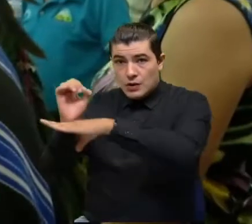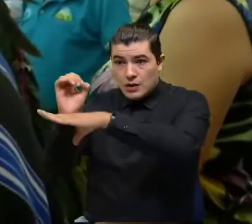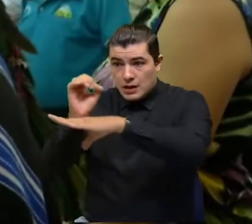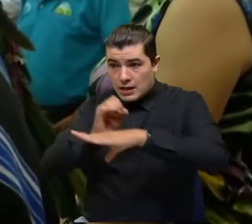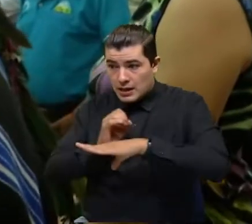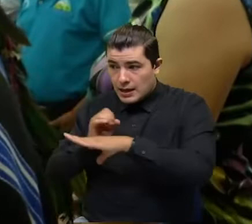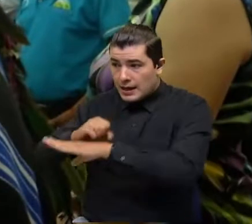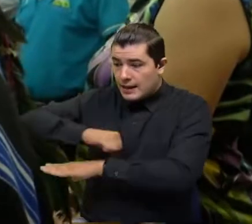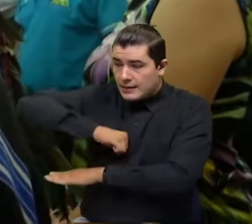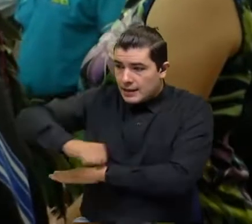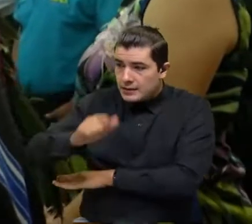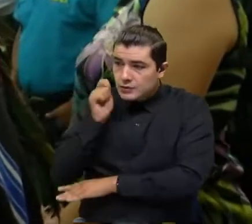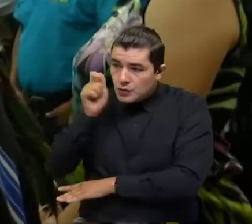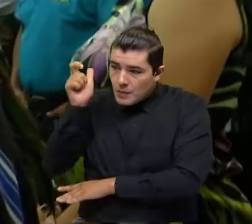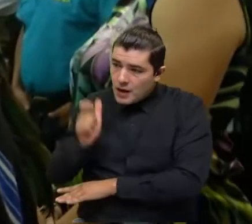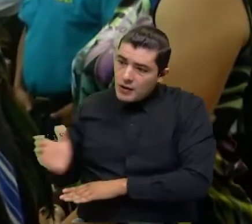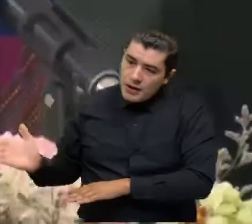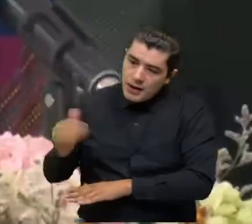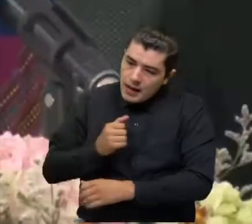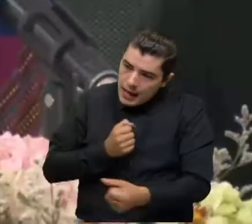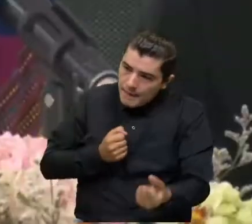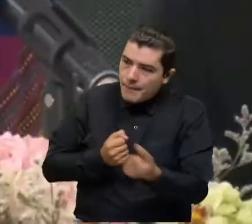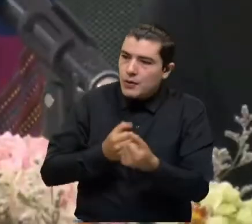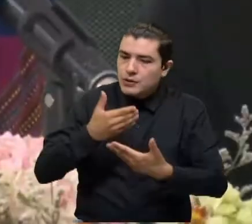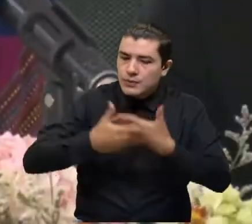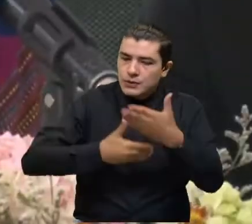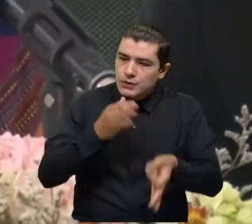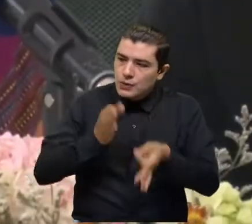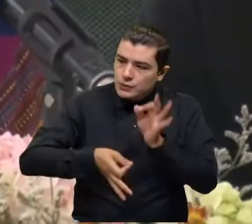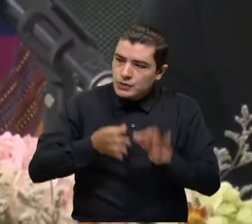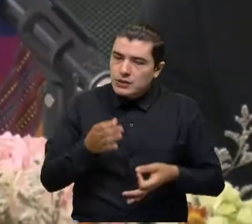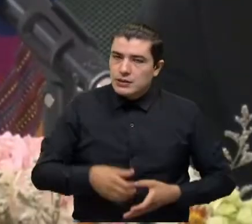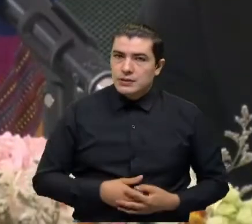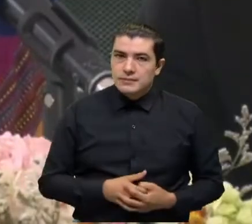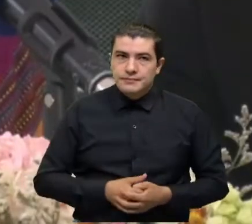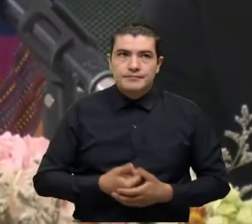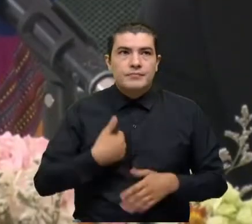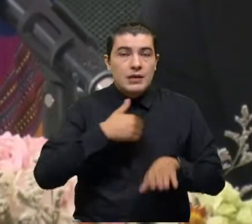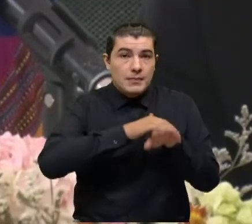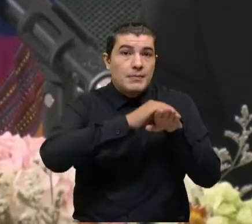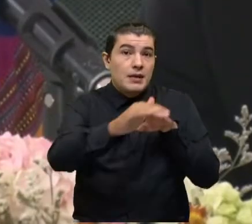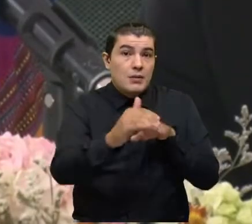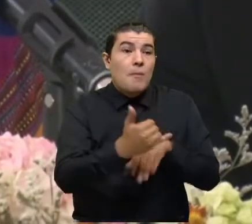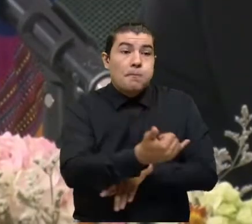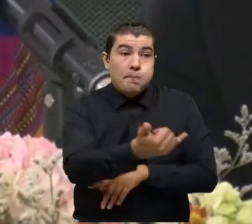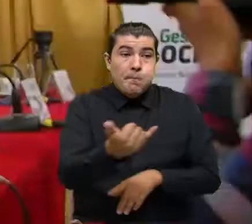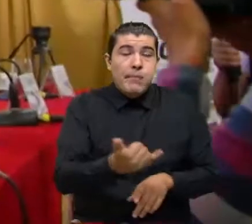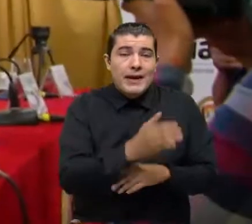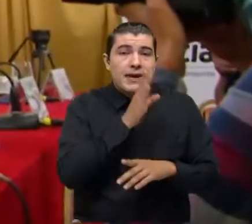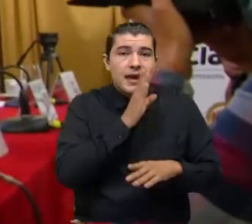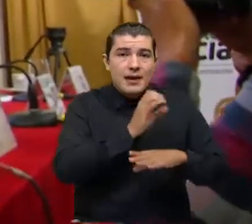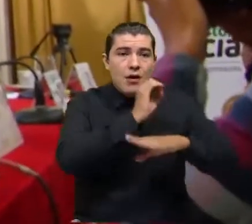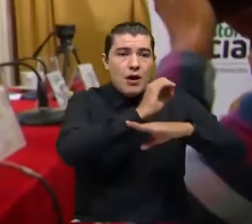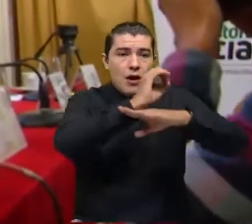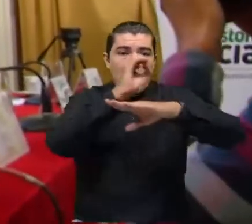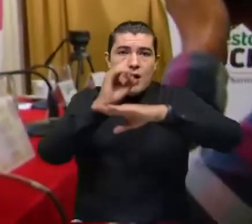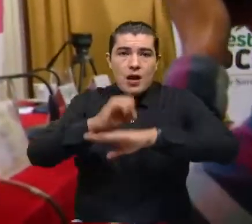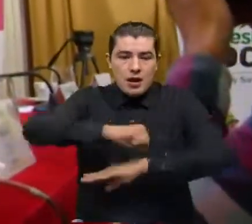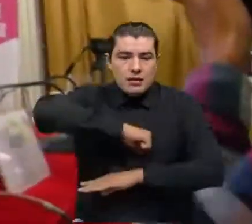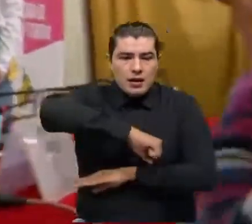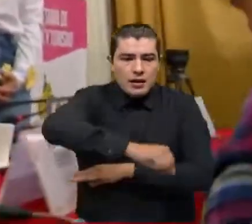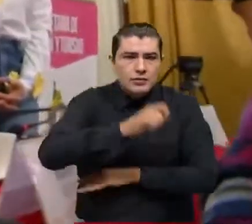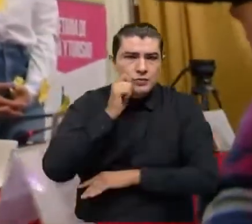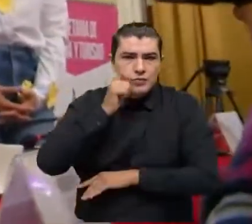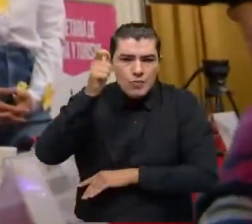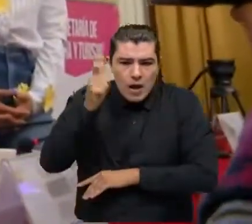a trabajar por la justicia. También invito las organizaciones de derechos humanos a nivel